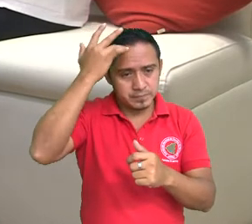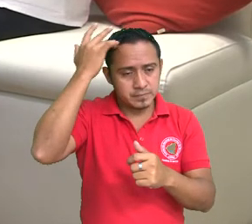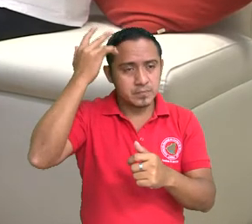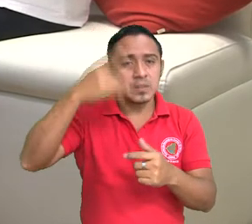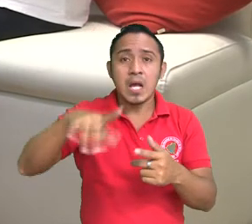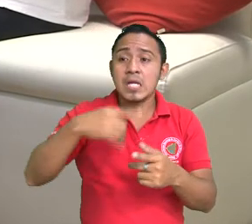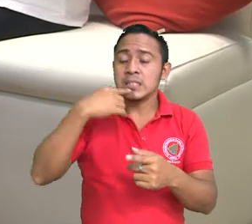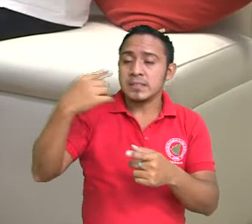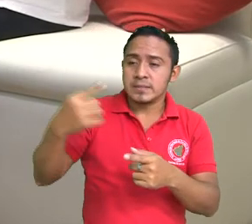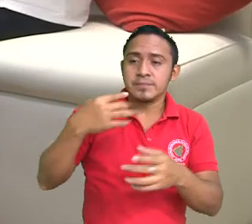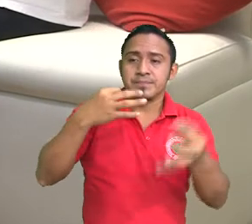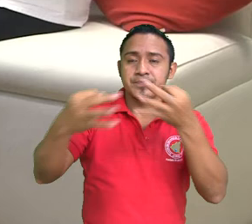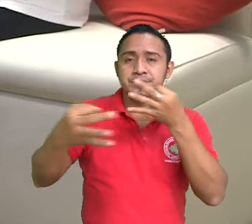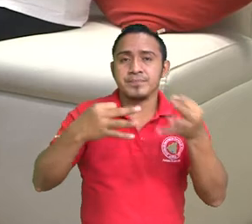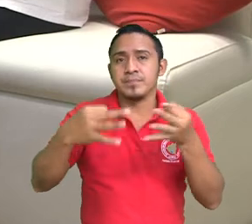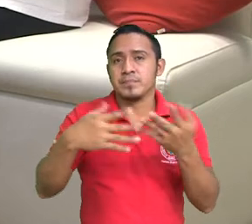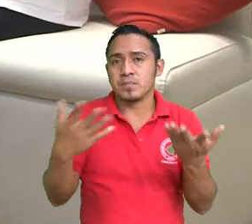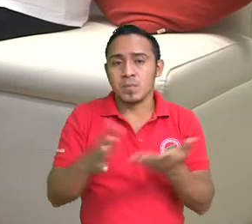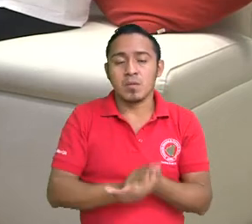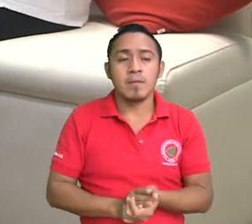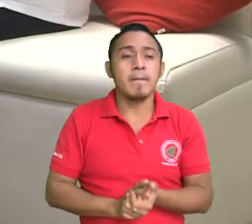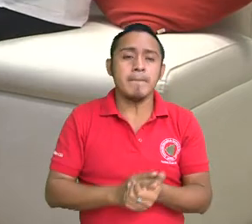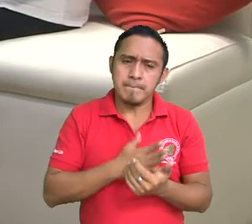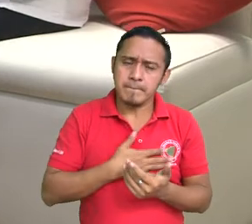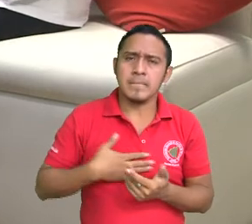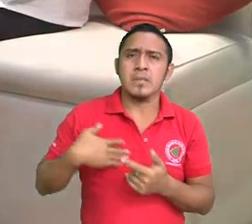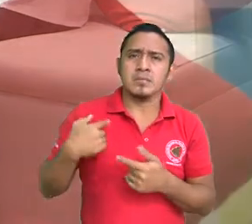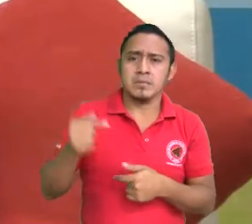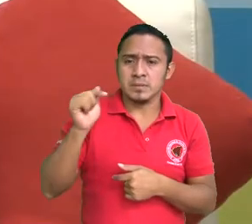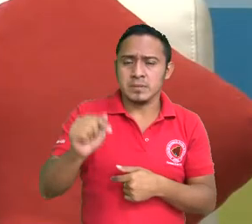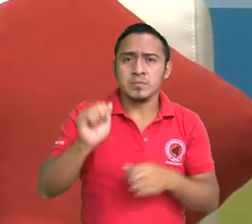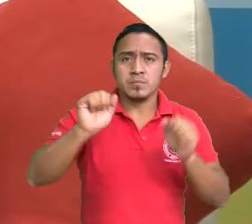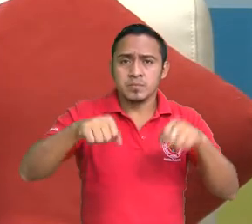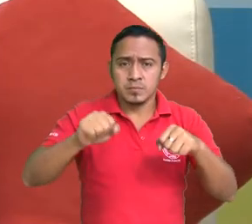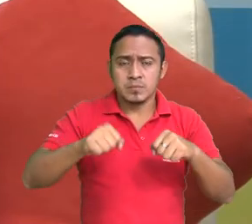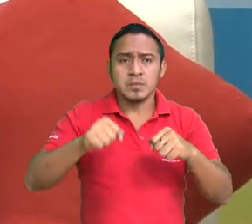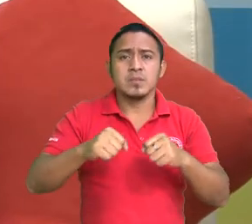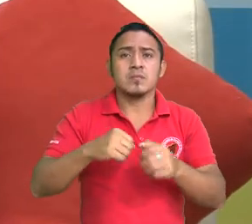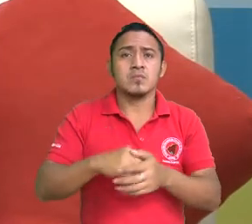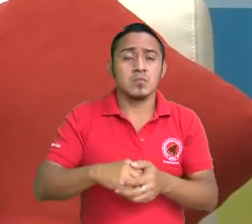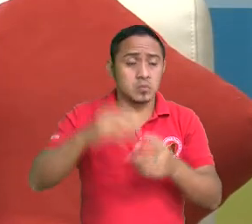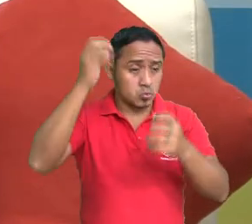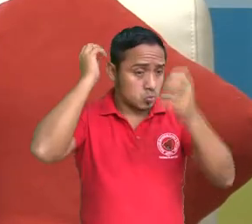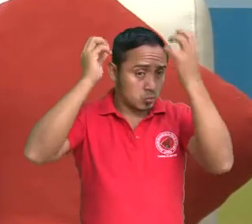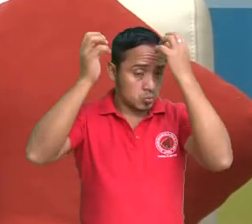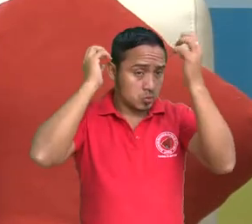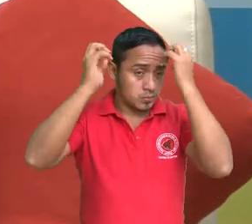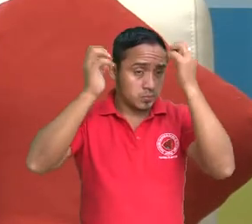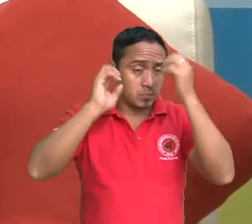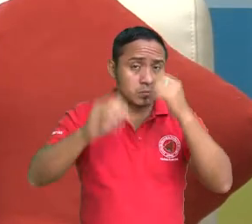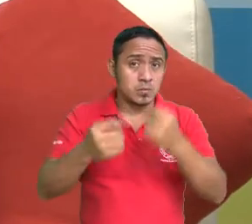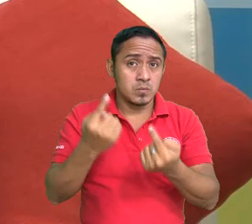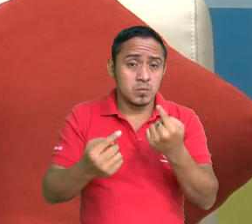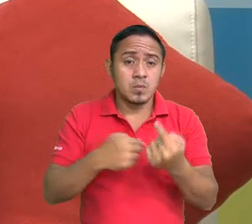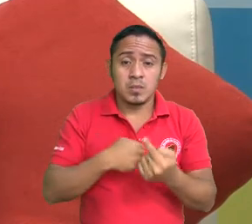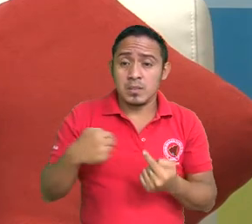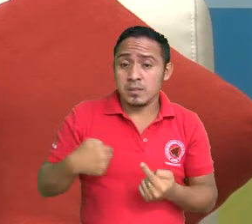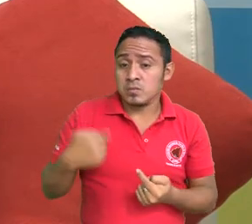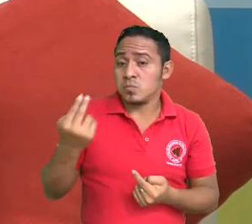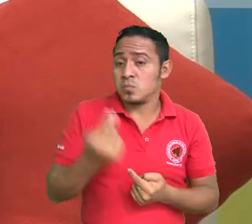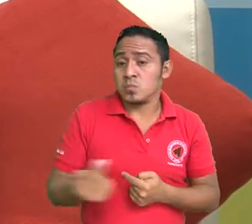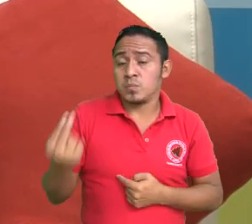se recomienda el tratamiento más adecuado, que dentro de ello puede ir incluido el tipo de champú que va a